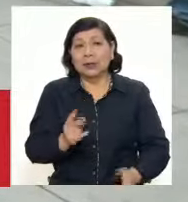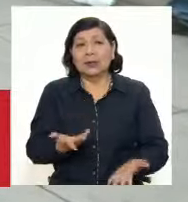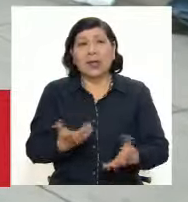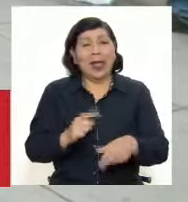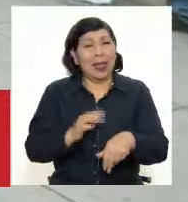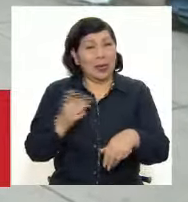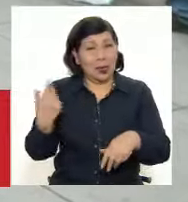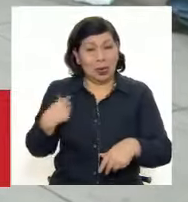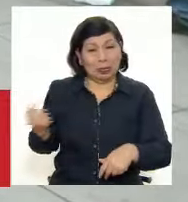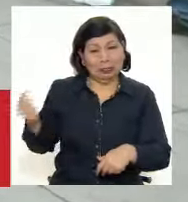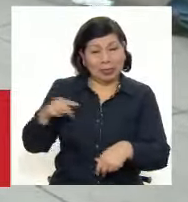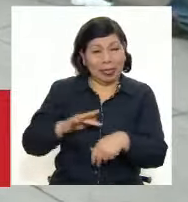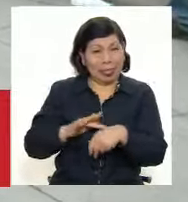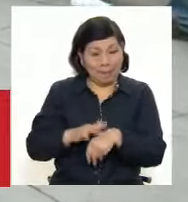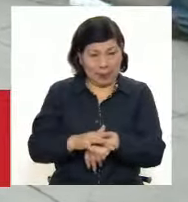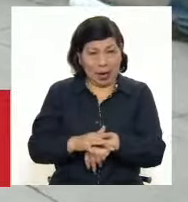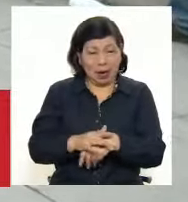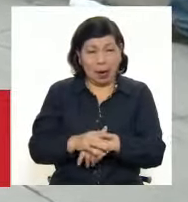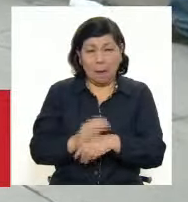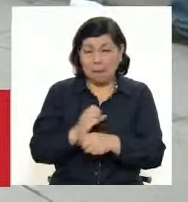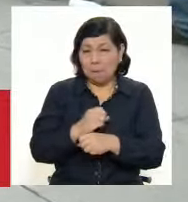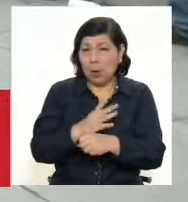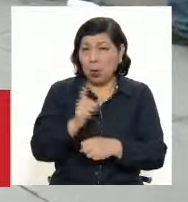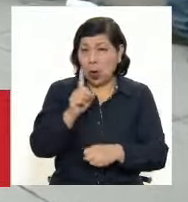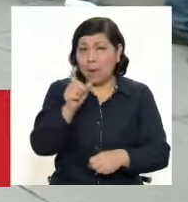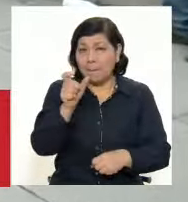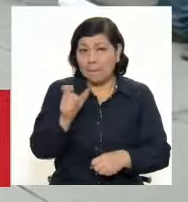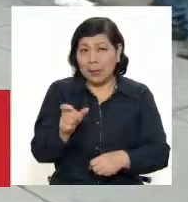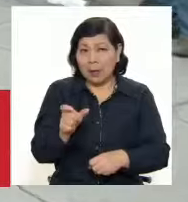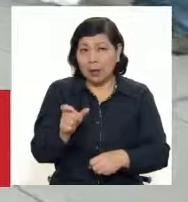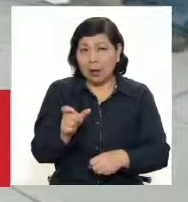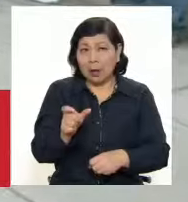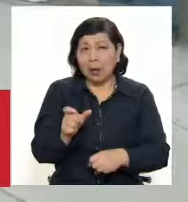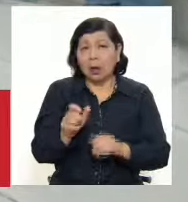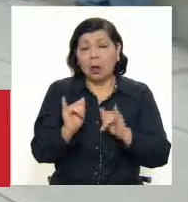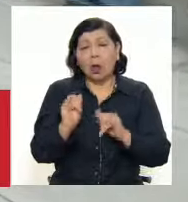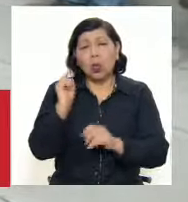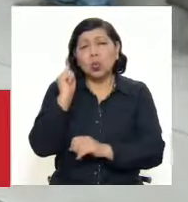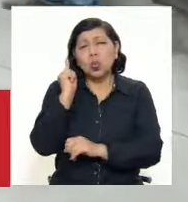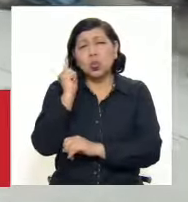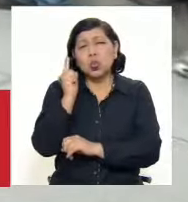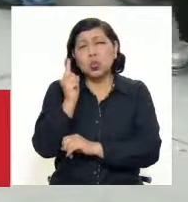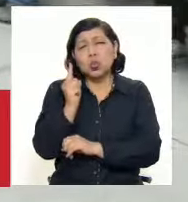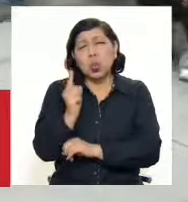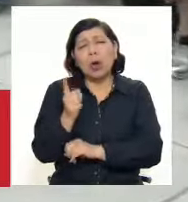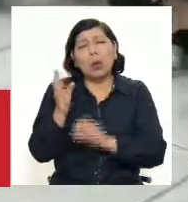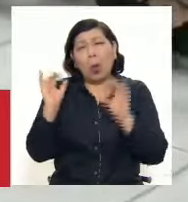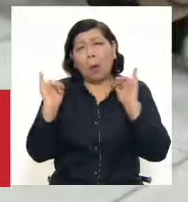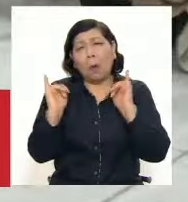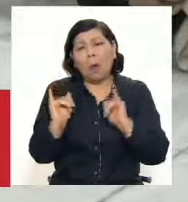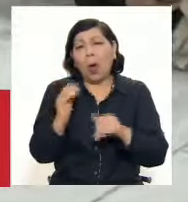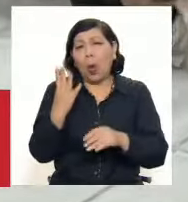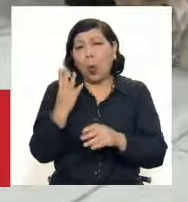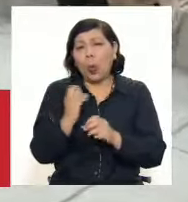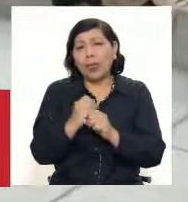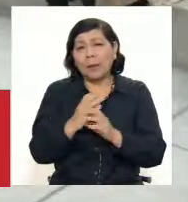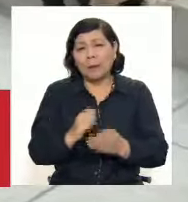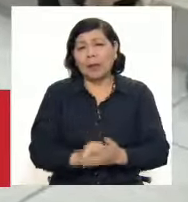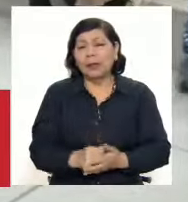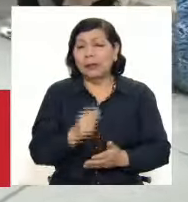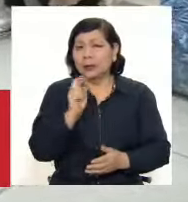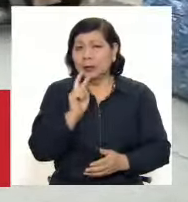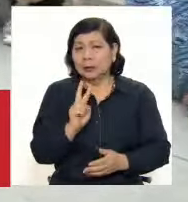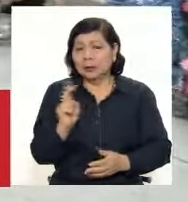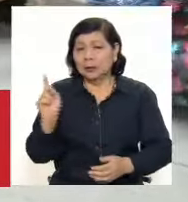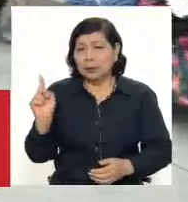desde muy temprano, desde la madrugada. Una persona se ha quedado a pernoctar en este lugar y a las 4 de la mañana hemos